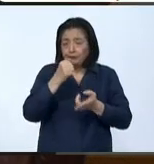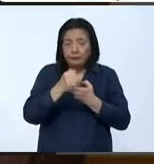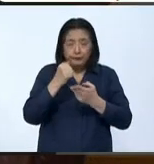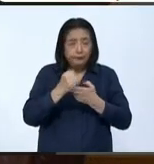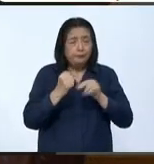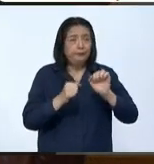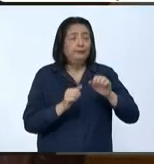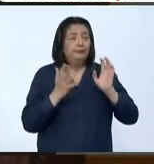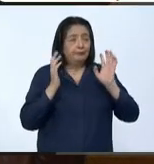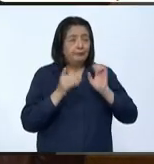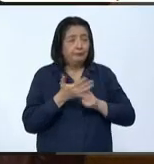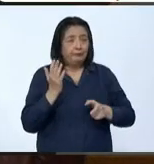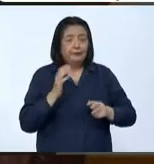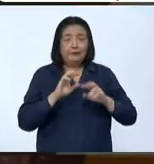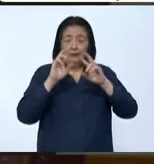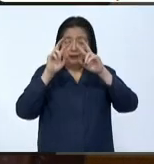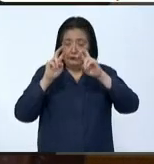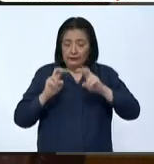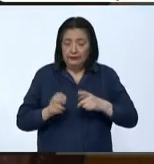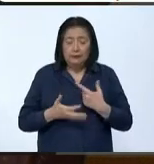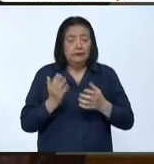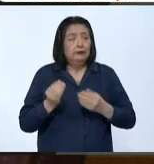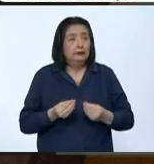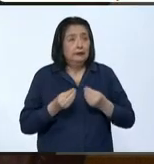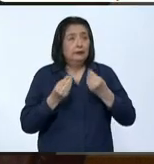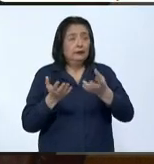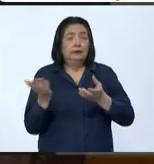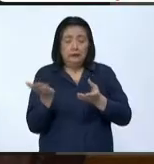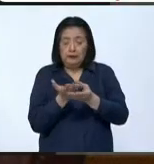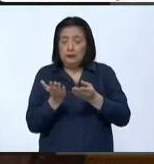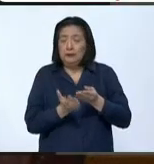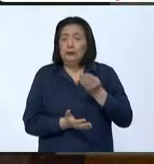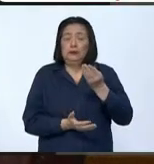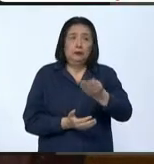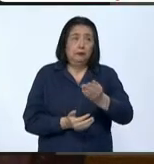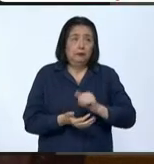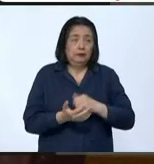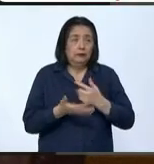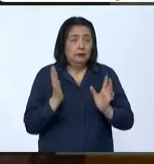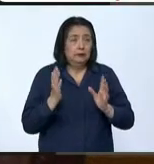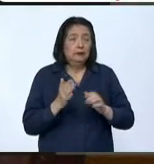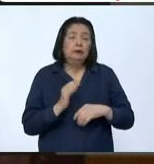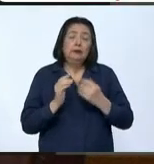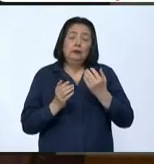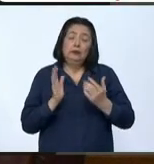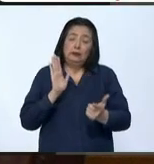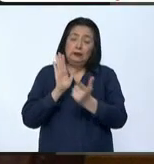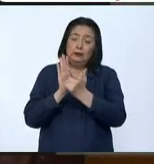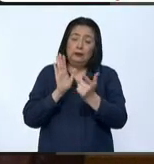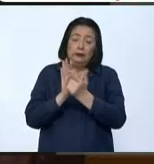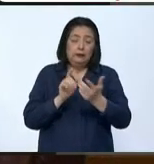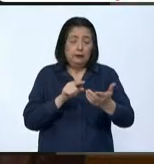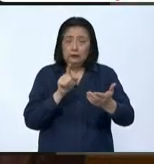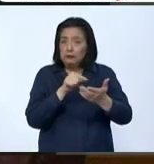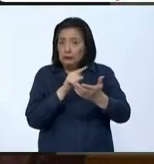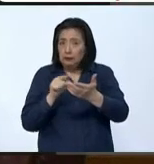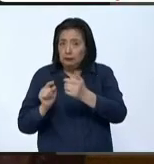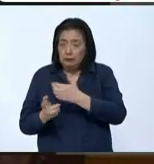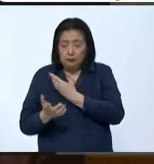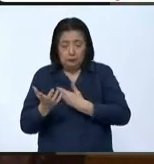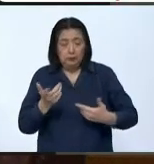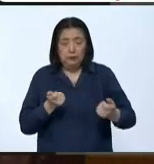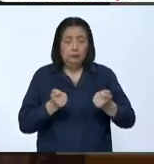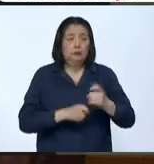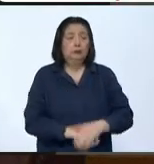el estudio y dictamen el procedimiento de trámite de las autógrafas de ley que se han observadas por el poder